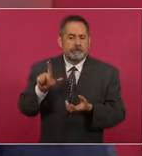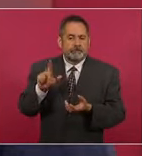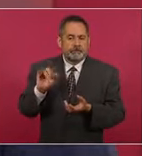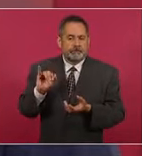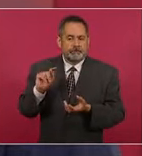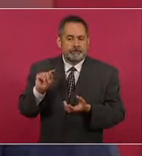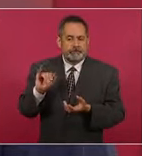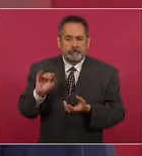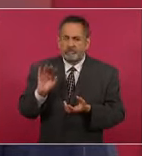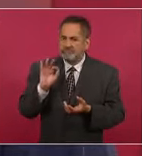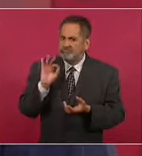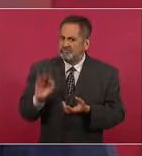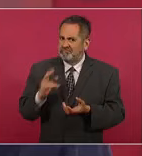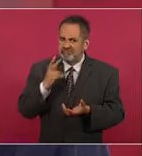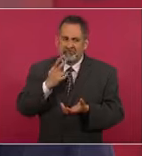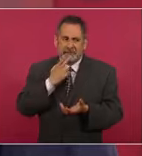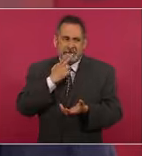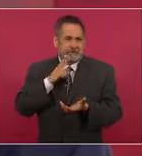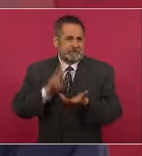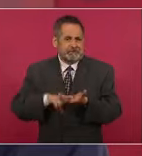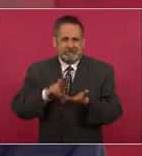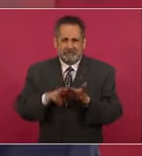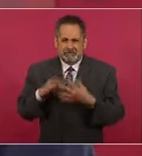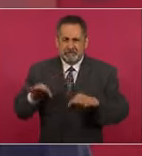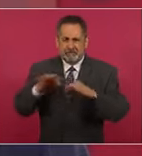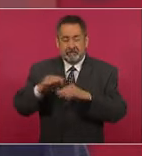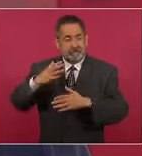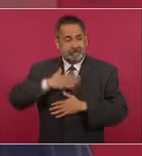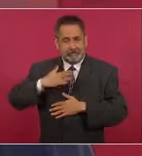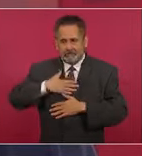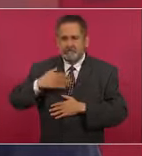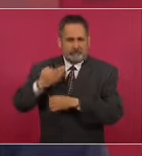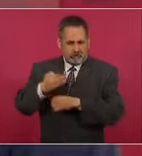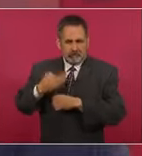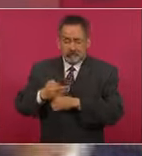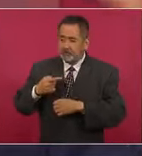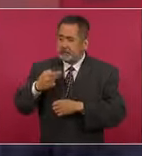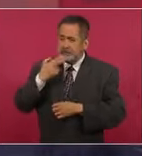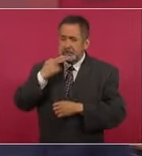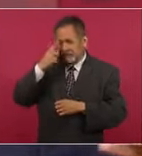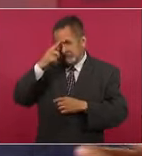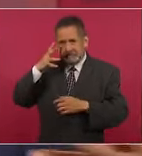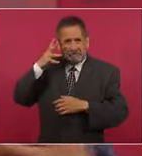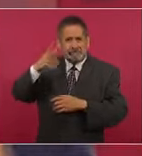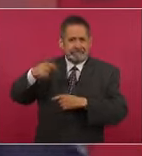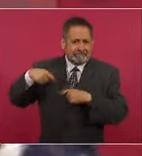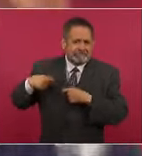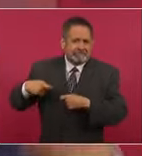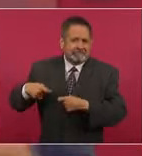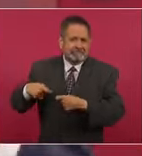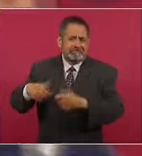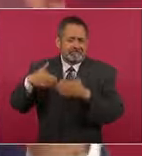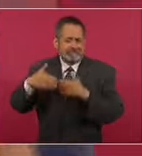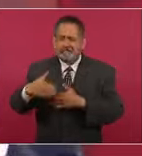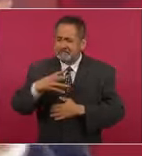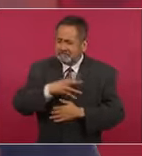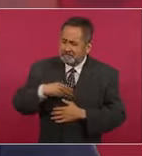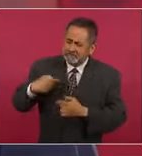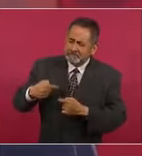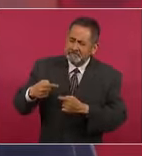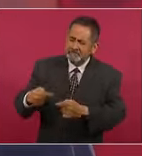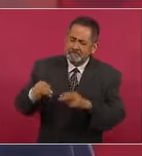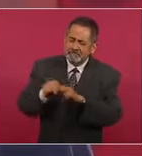es solo en beneficio de nuestra generación, sino es para los que vienen detrás de nosotros, nuestros hijos, nuestros